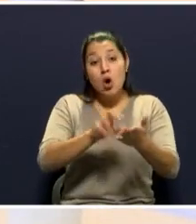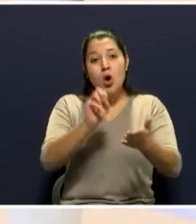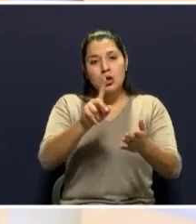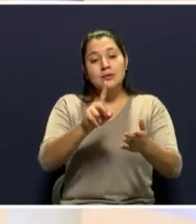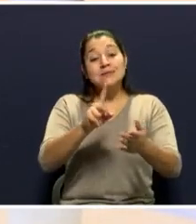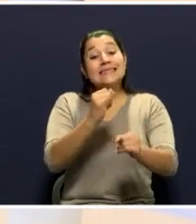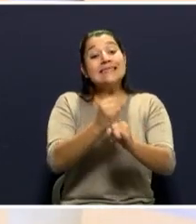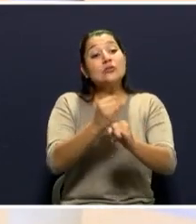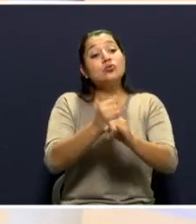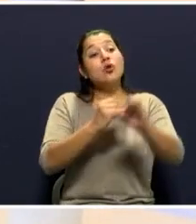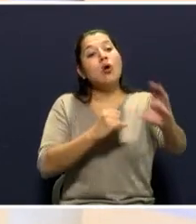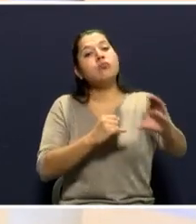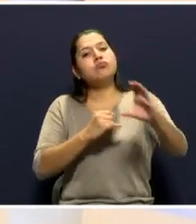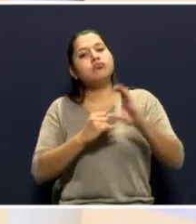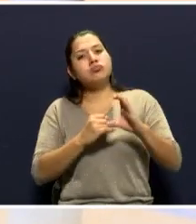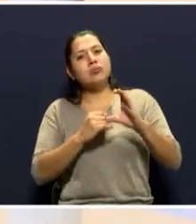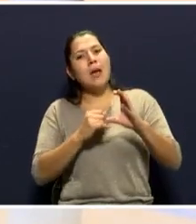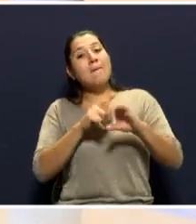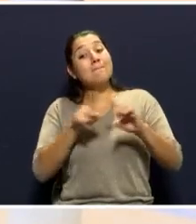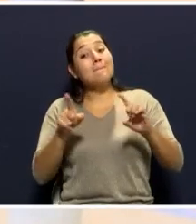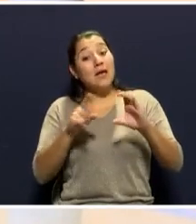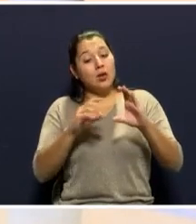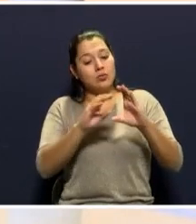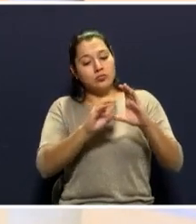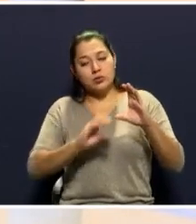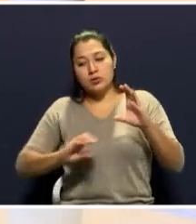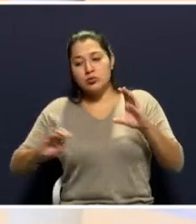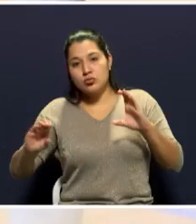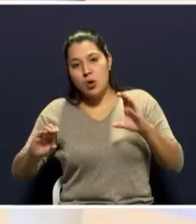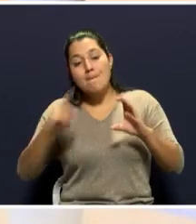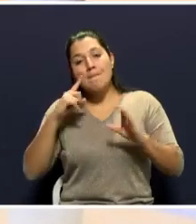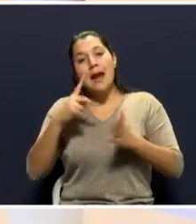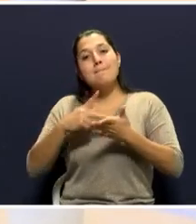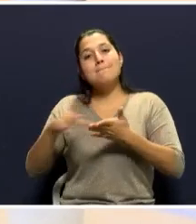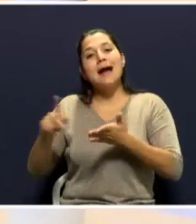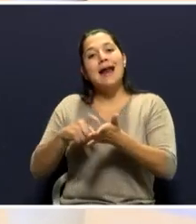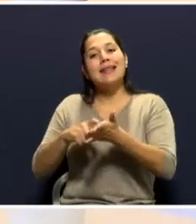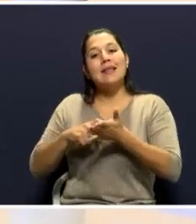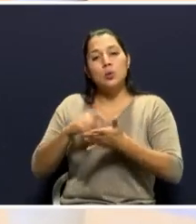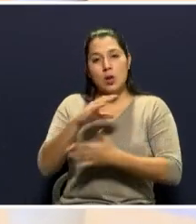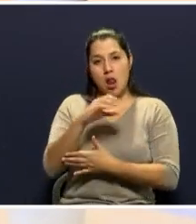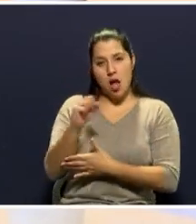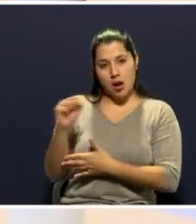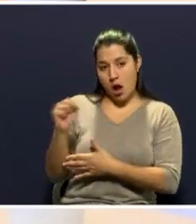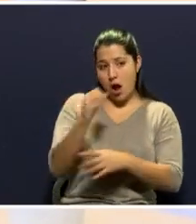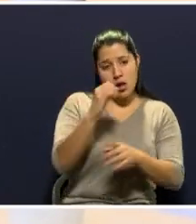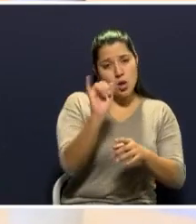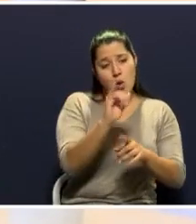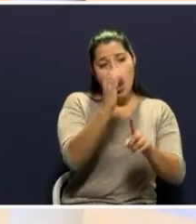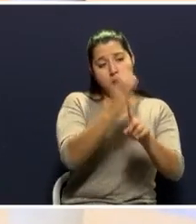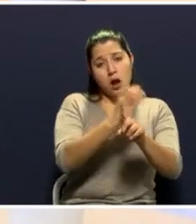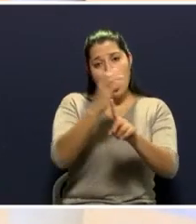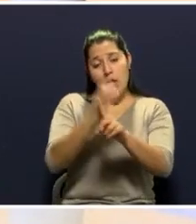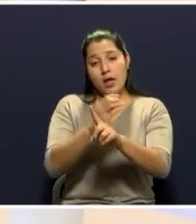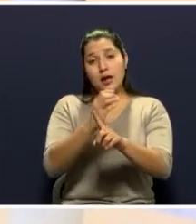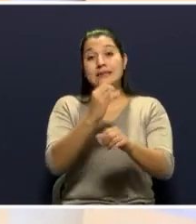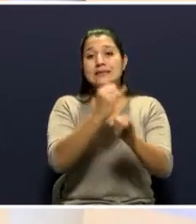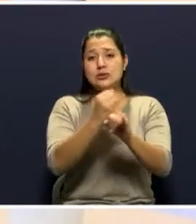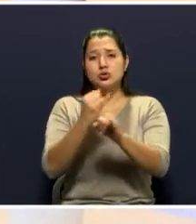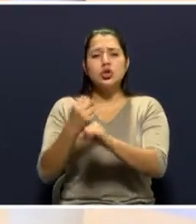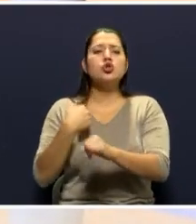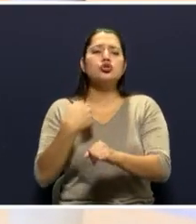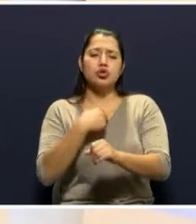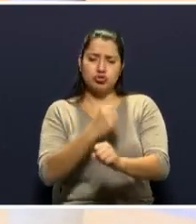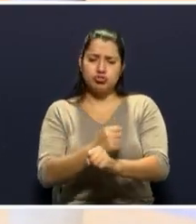base mínima contributiva. Ese compromiso lo tomó el Ejecutivo y nosotros estamos con la certeza, tenemos la certeza de que se va a cumplir